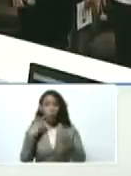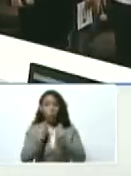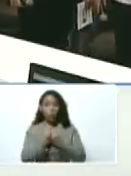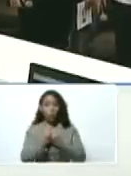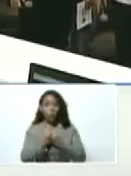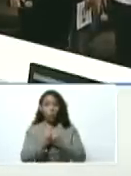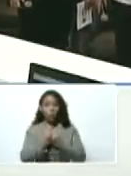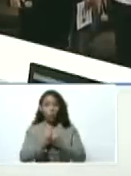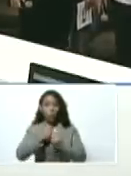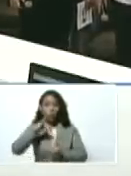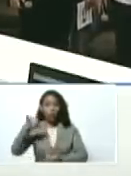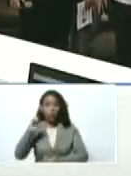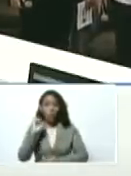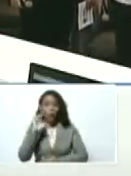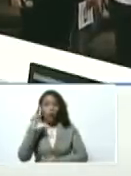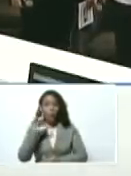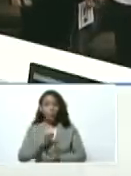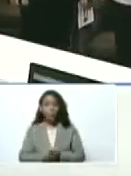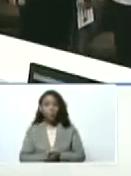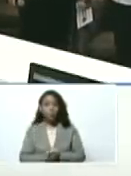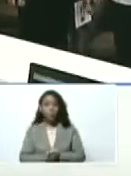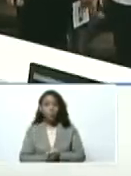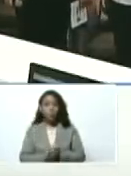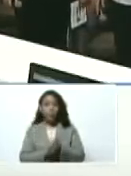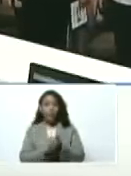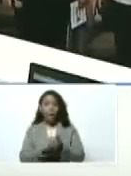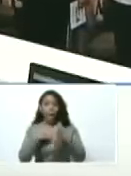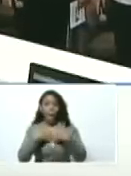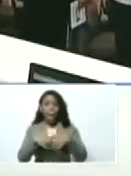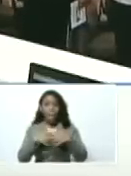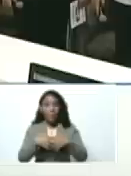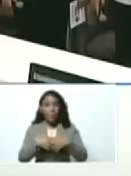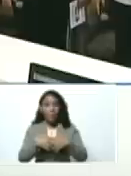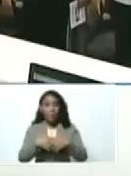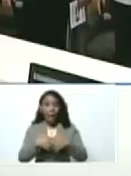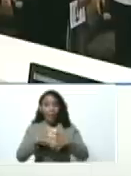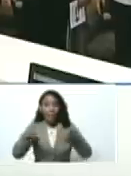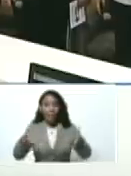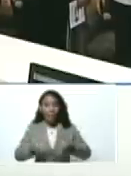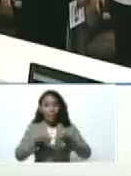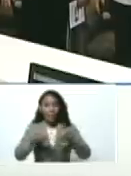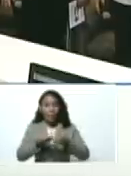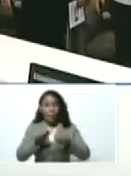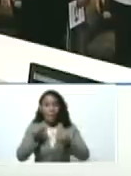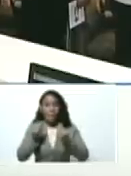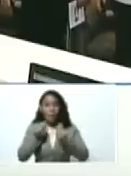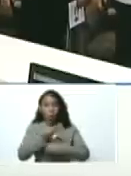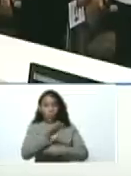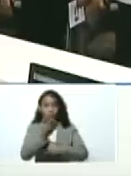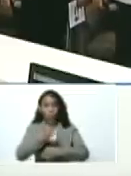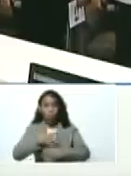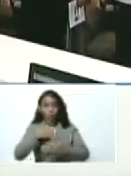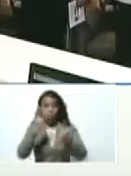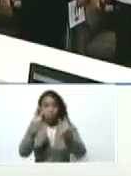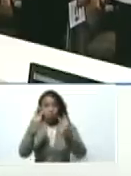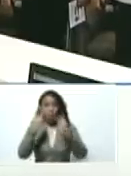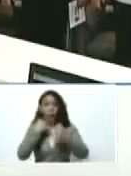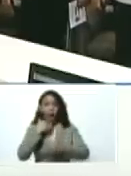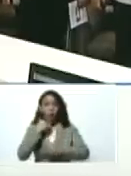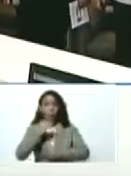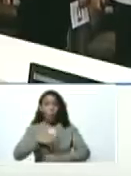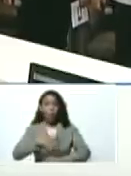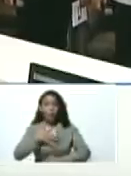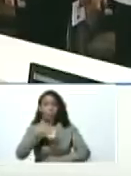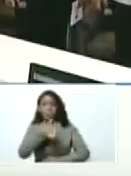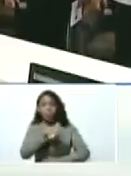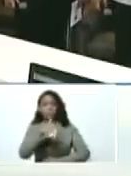Joel, bueno, de embutido, de aliño, para que ustedes vean algo que pudiera